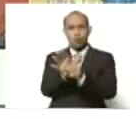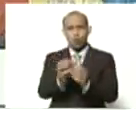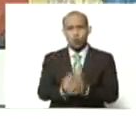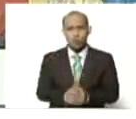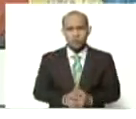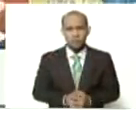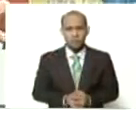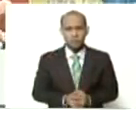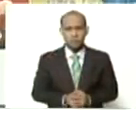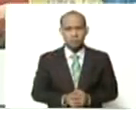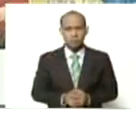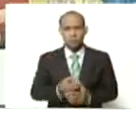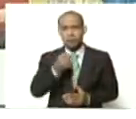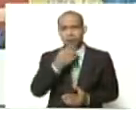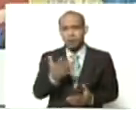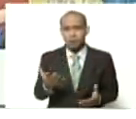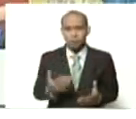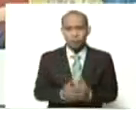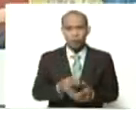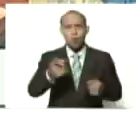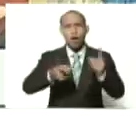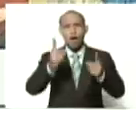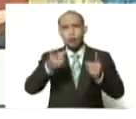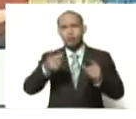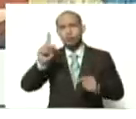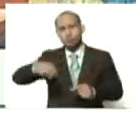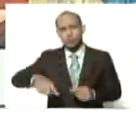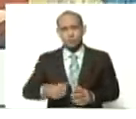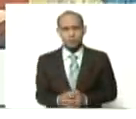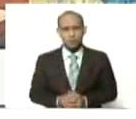tiene coronavirus. Bueno, como le ha tocado a todo el mundo.